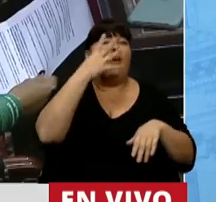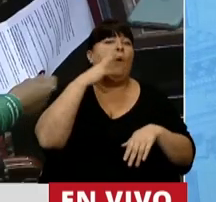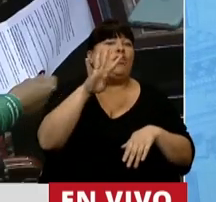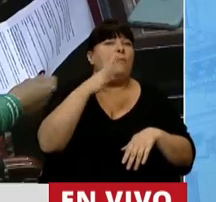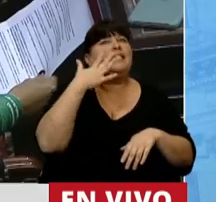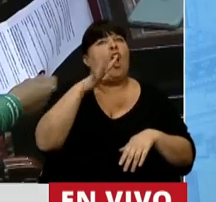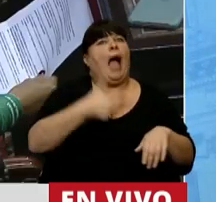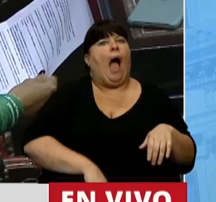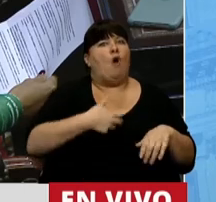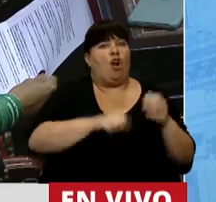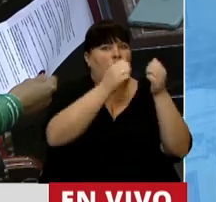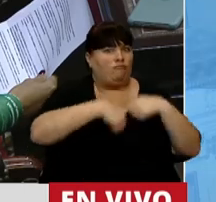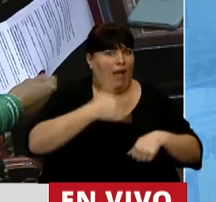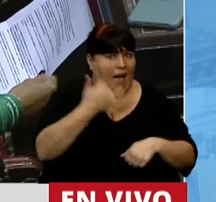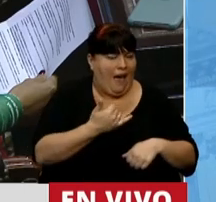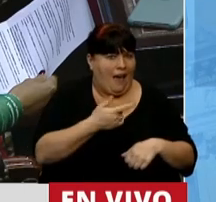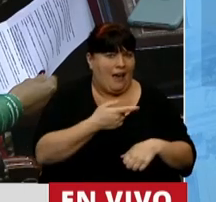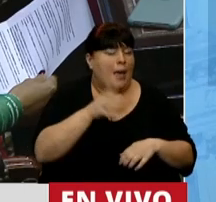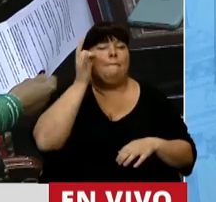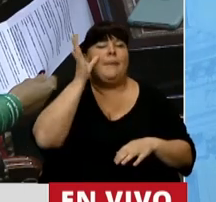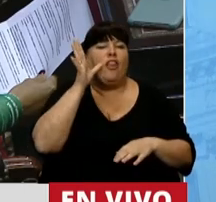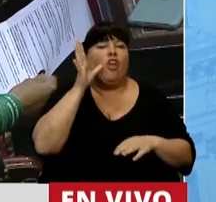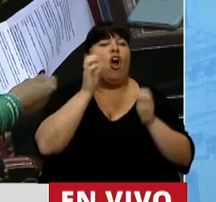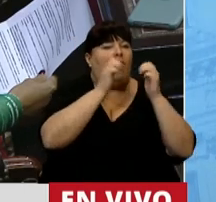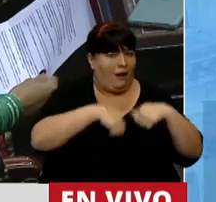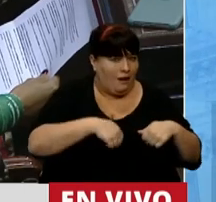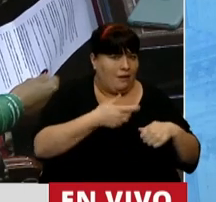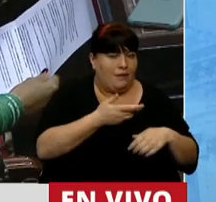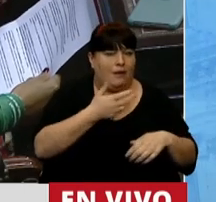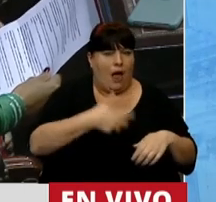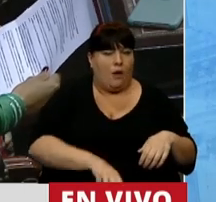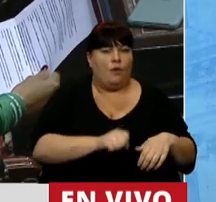4.000, 5.000 abortos ilegales, abortos clandestinos,